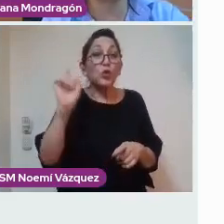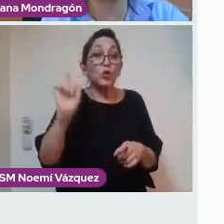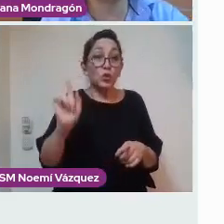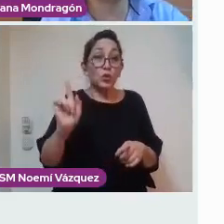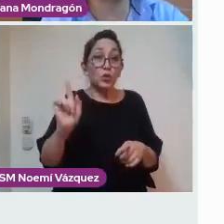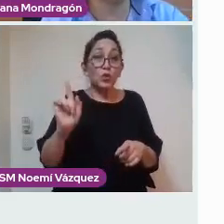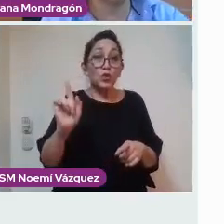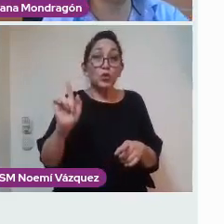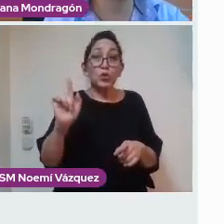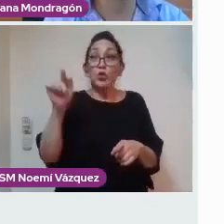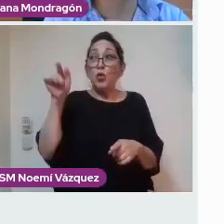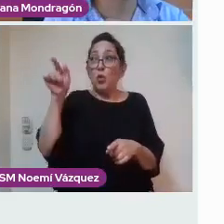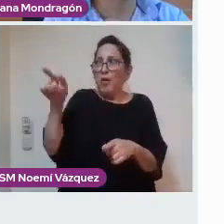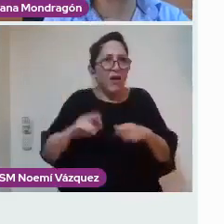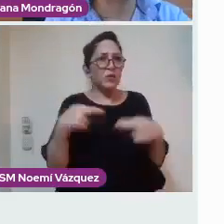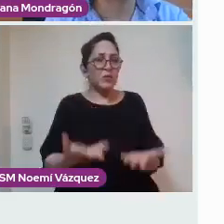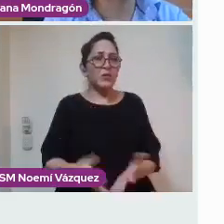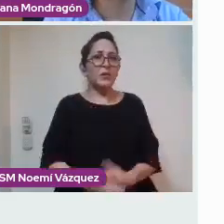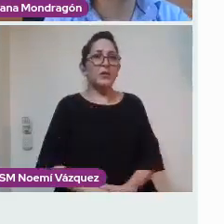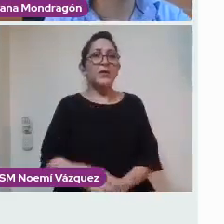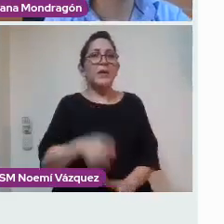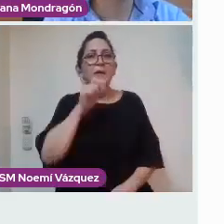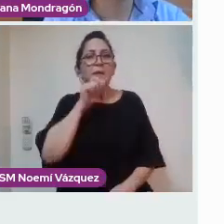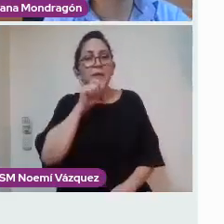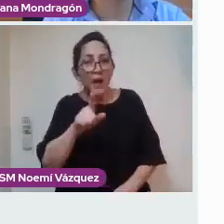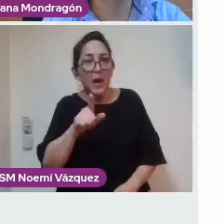el esfuerzo que ellos hacen para